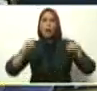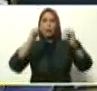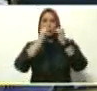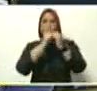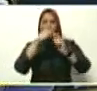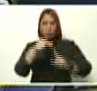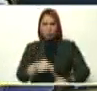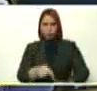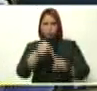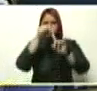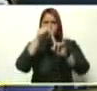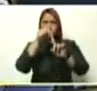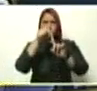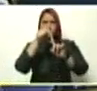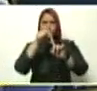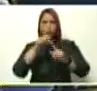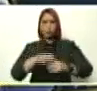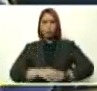eligió